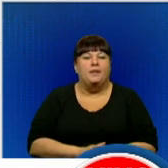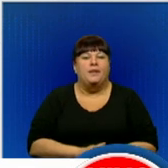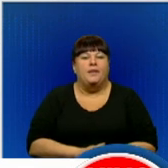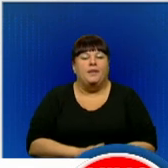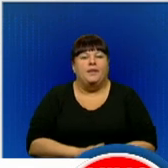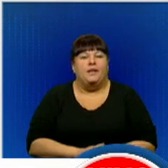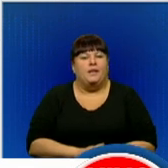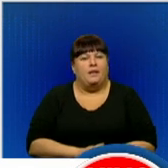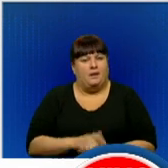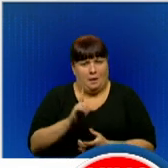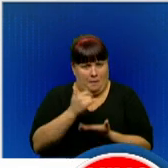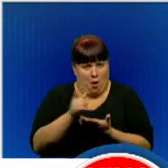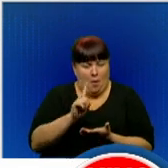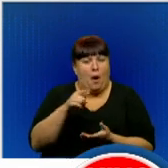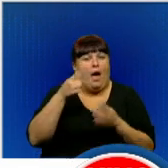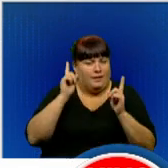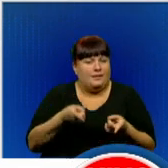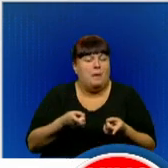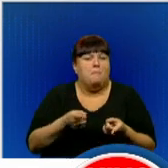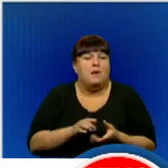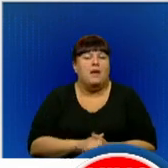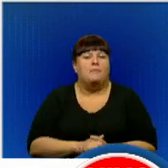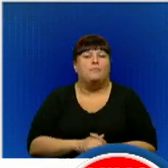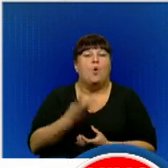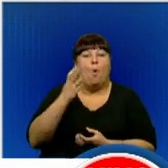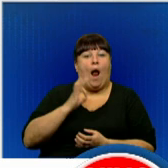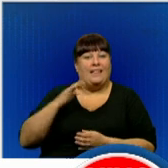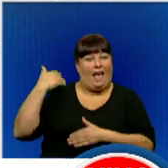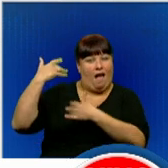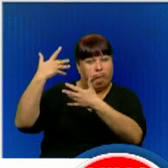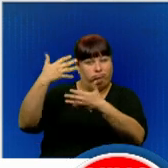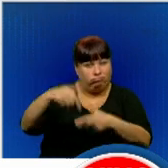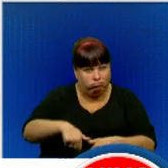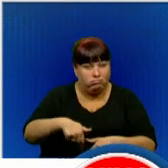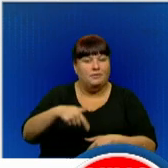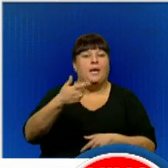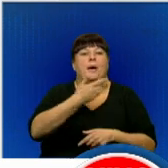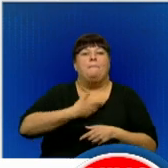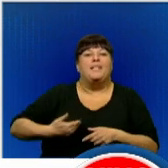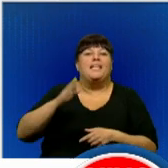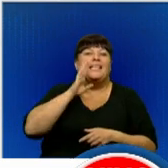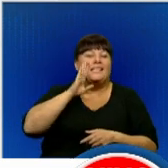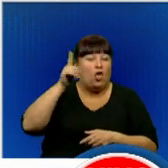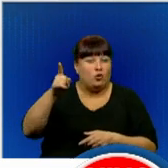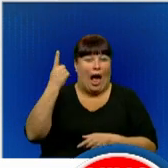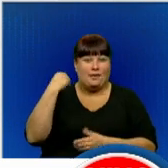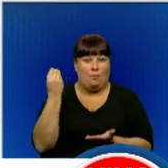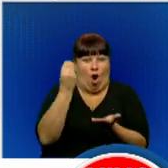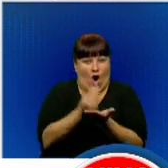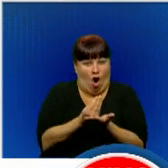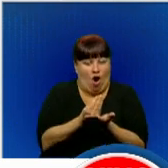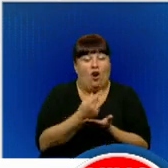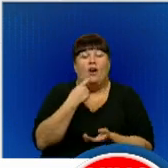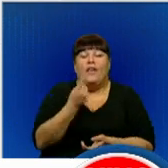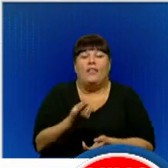no es menor que 40 años después el presidente de los eeuu que acaba de asumir diga